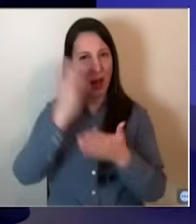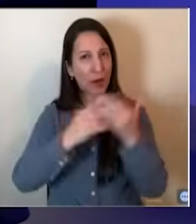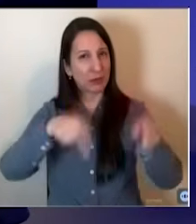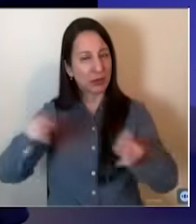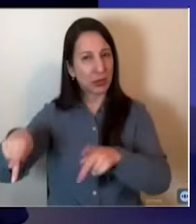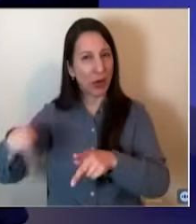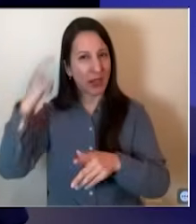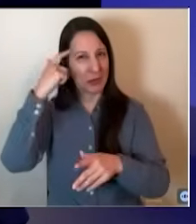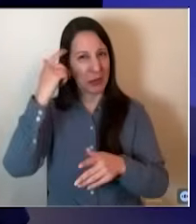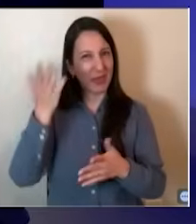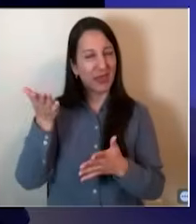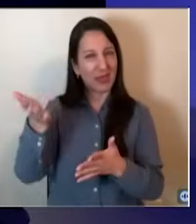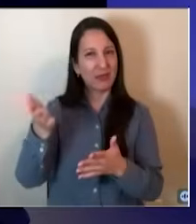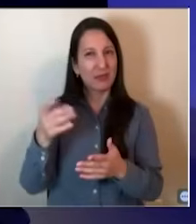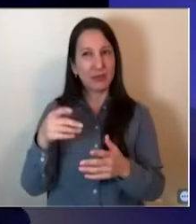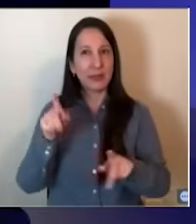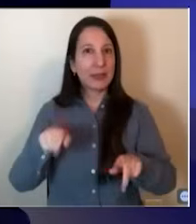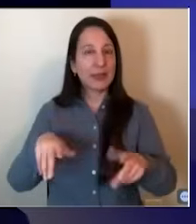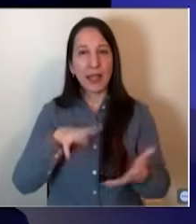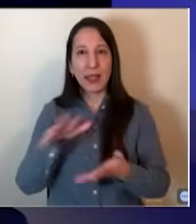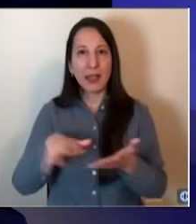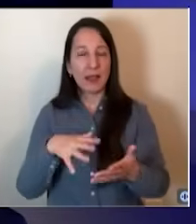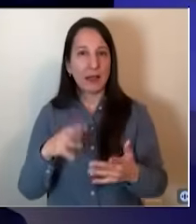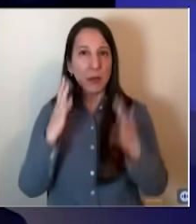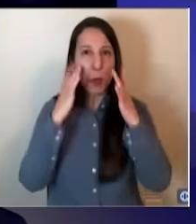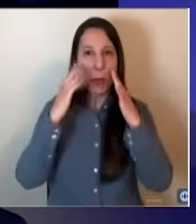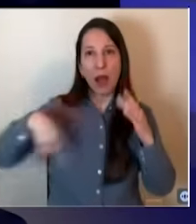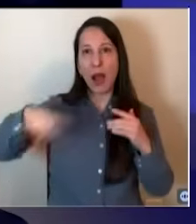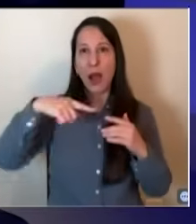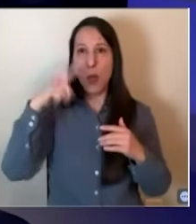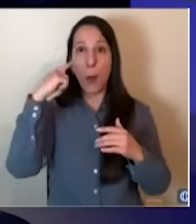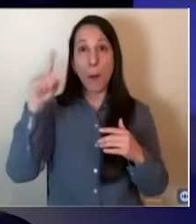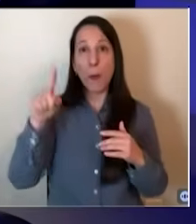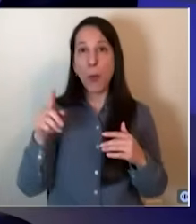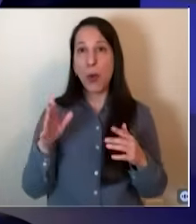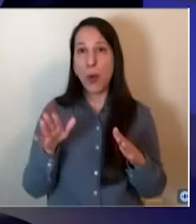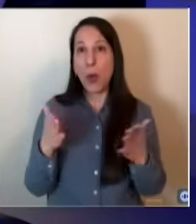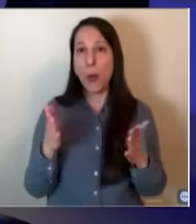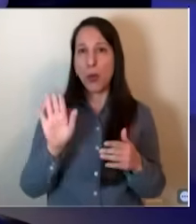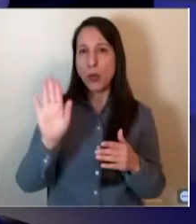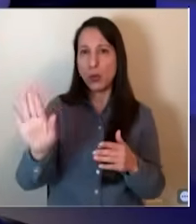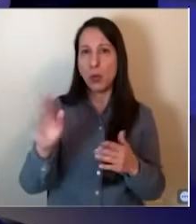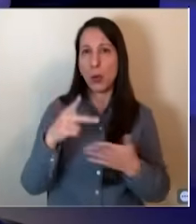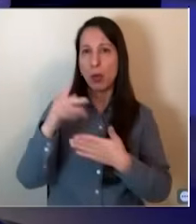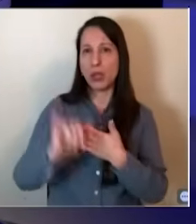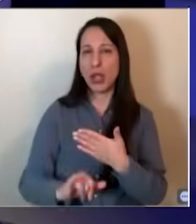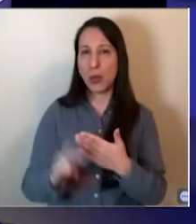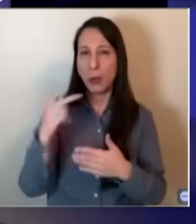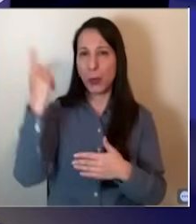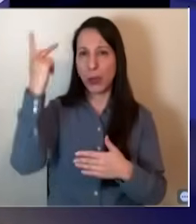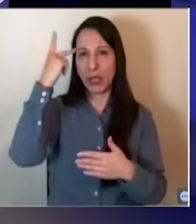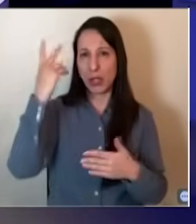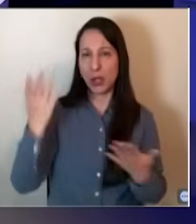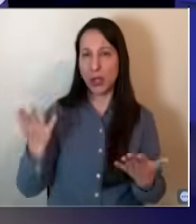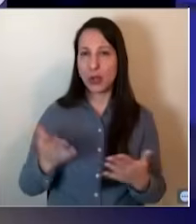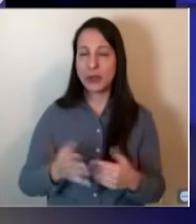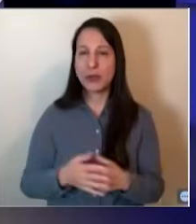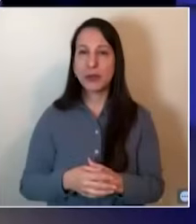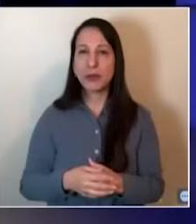una desesperación absoluta por el estado de sus proyectos políticos.